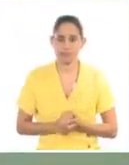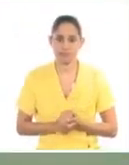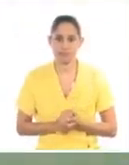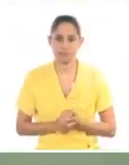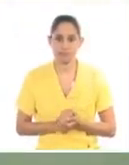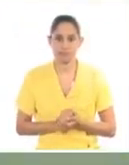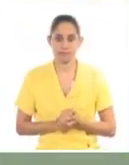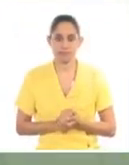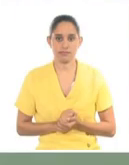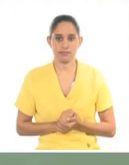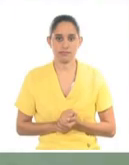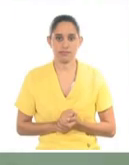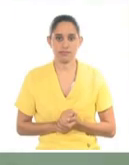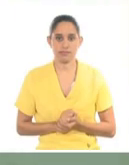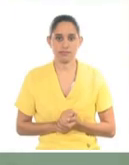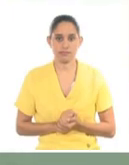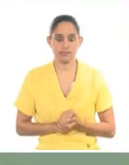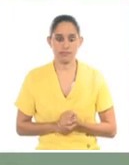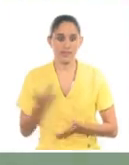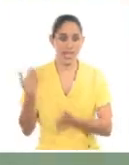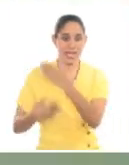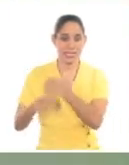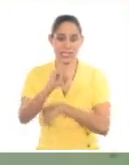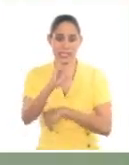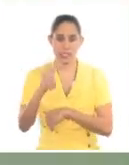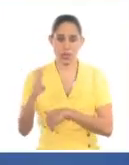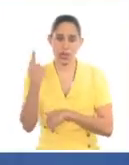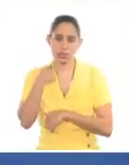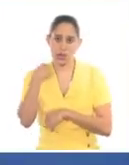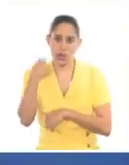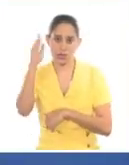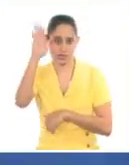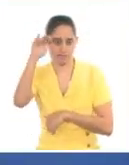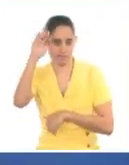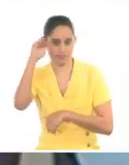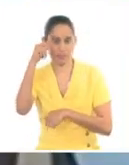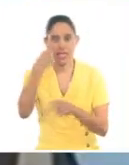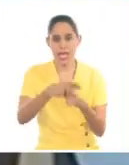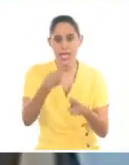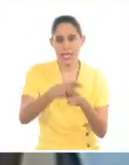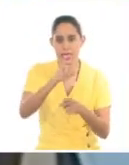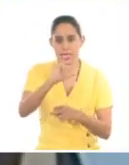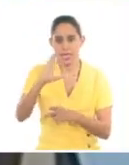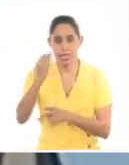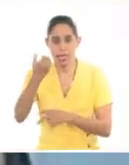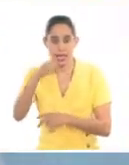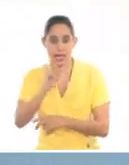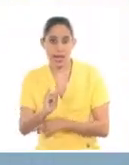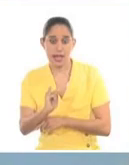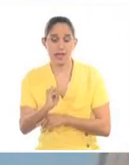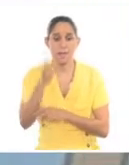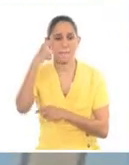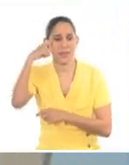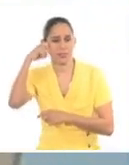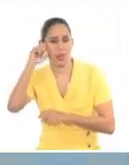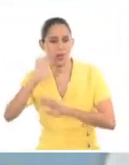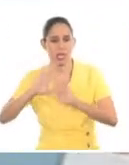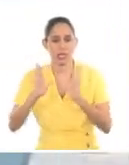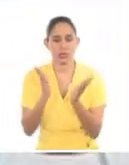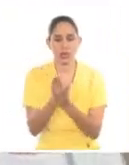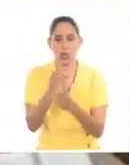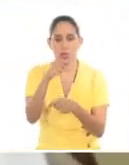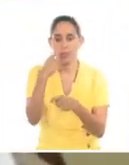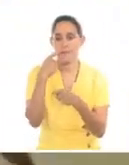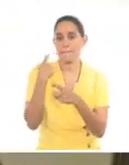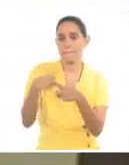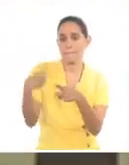sin igual. Hace 64 años nació Animados ICAI. En la memoria de generaciones de cubanos quedaron por siempre